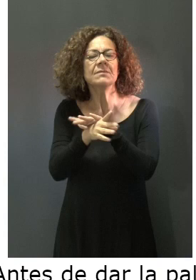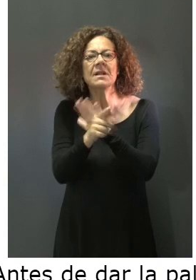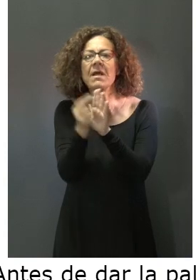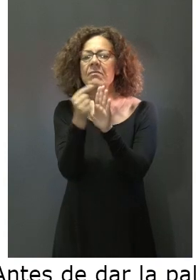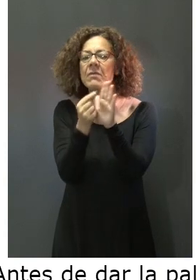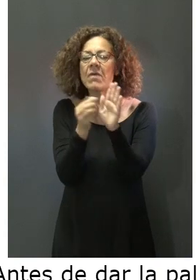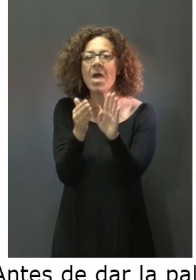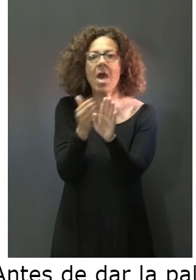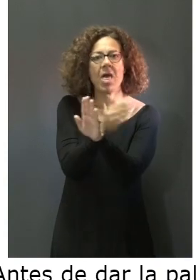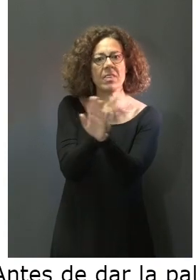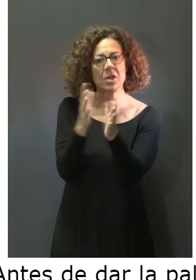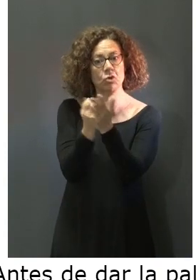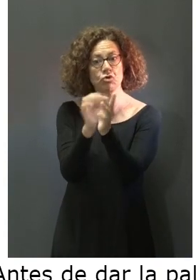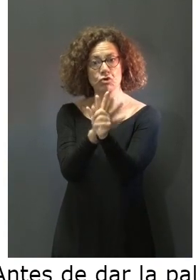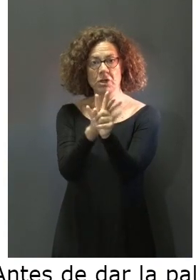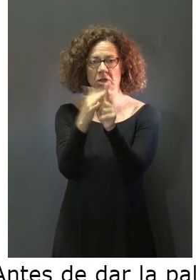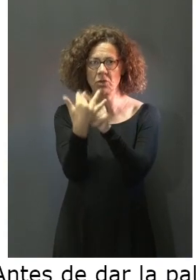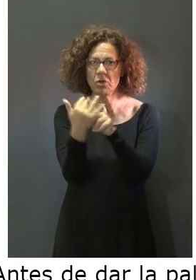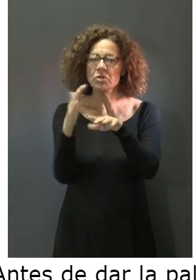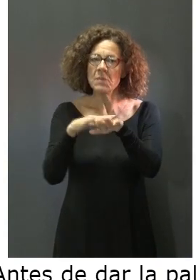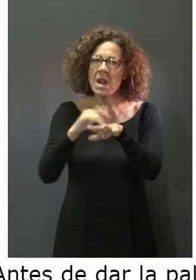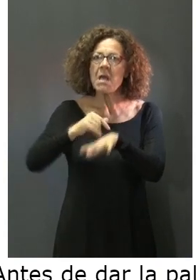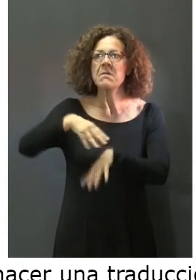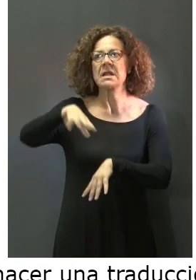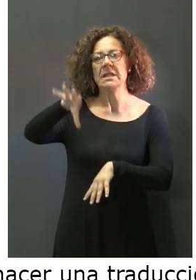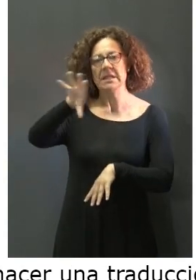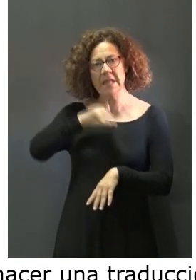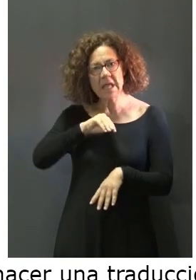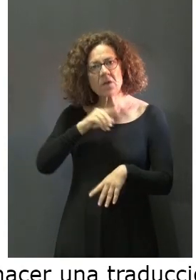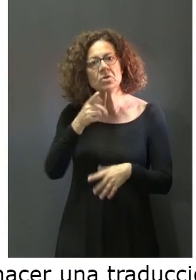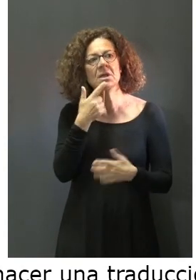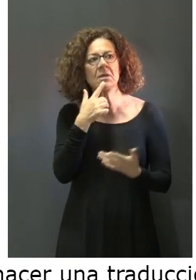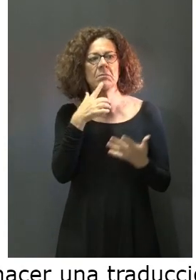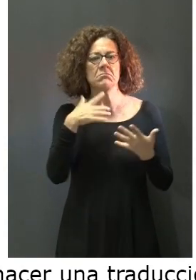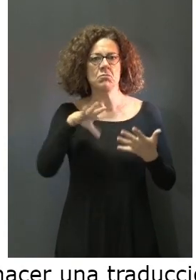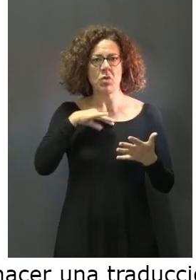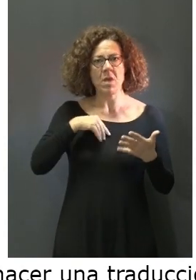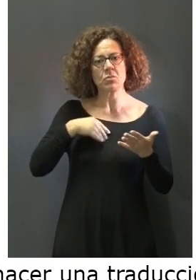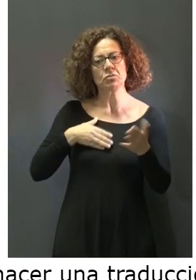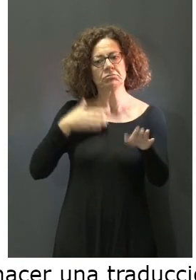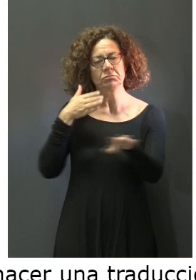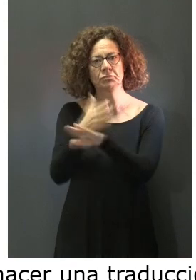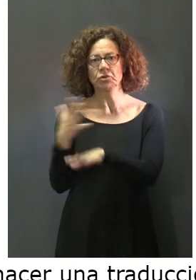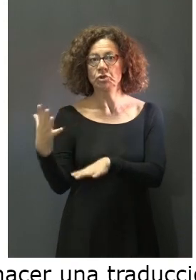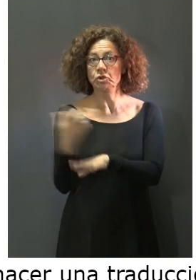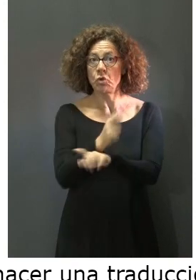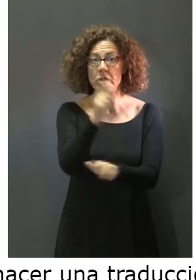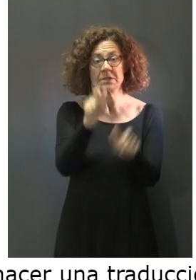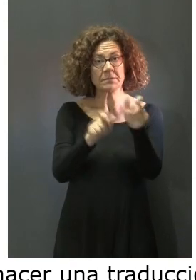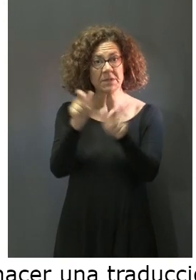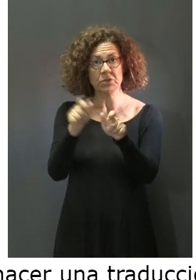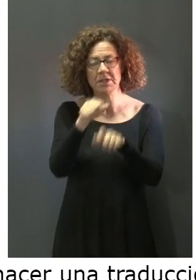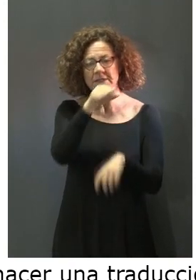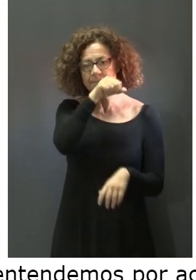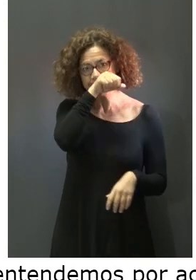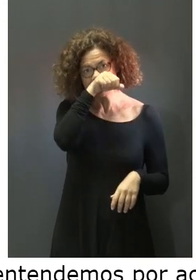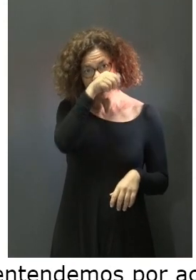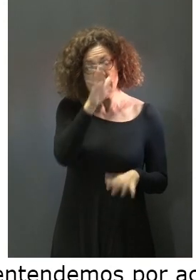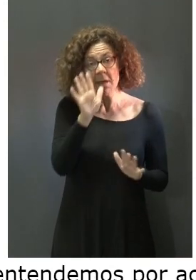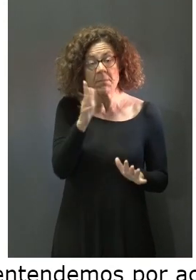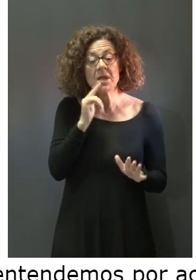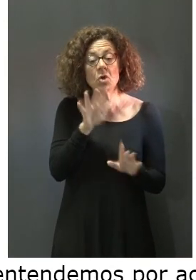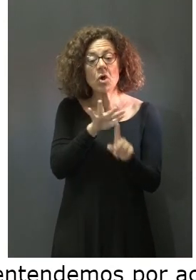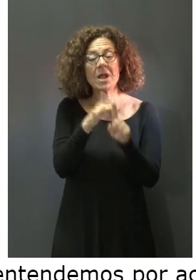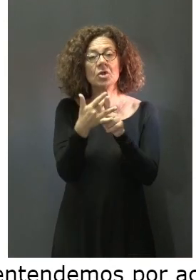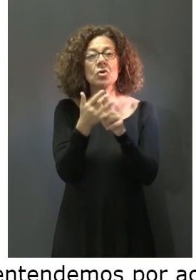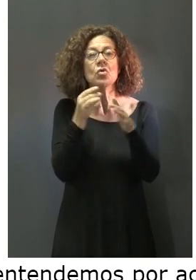previa de los entornos, ¿no? Para ser comprensibles, utilizables y practicables por todas las personas. Pero un entorno accesible